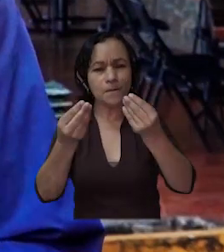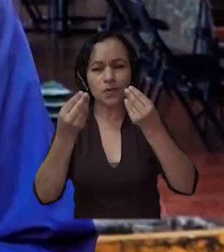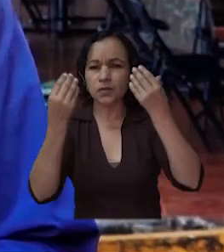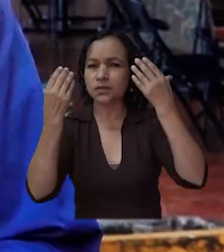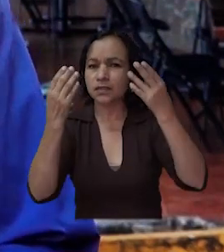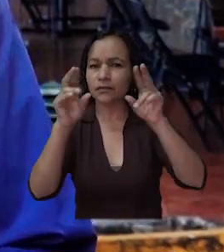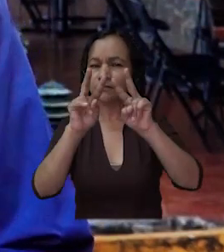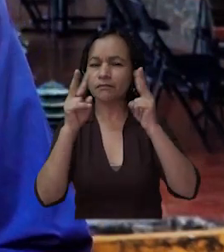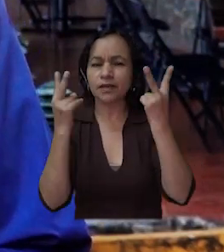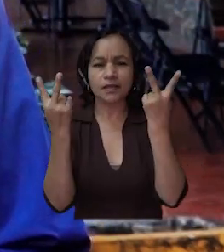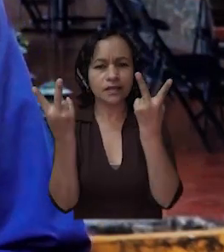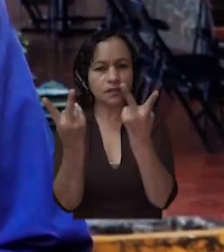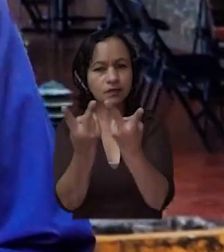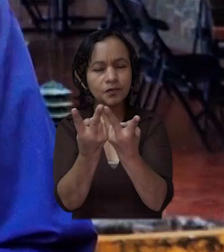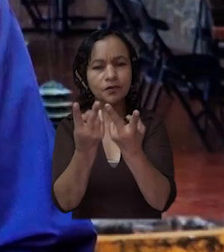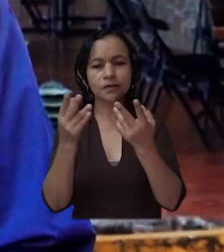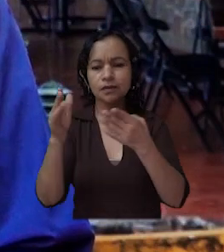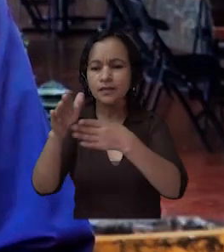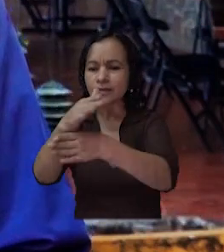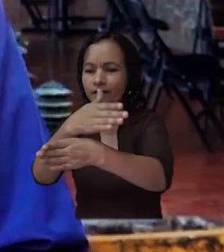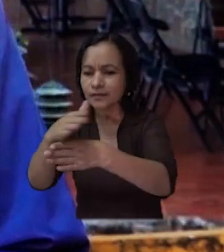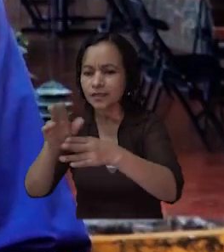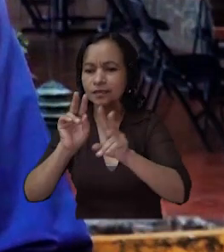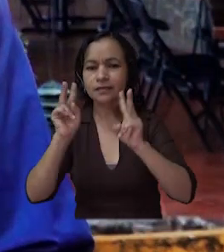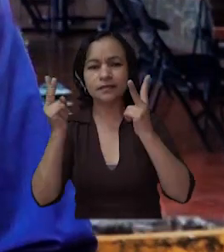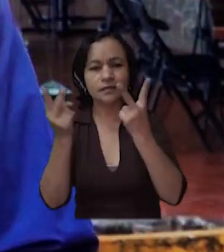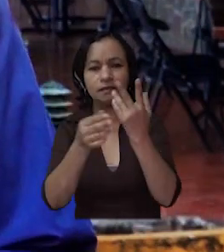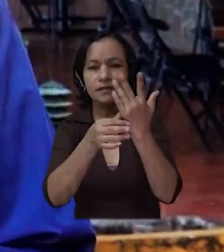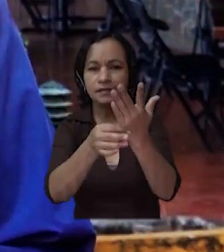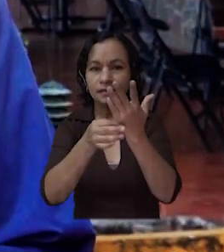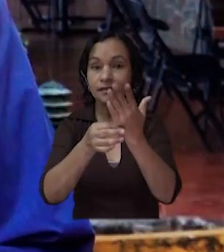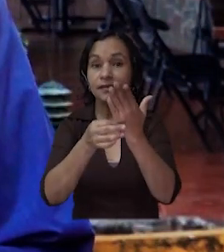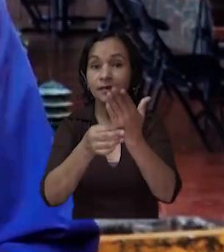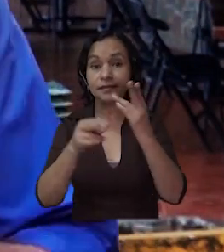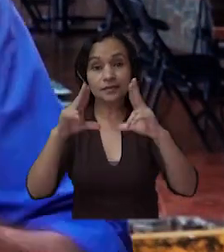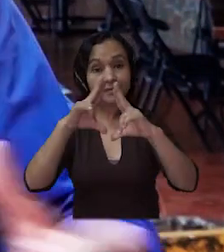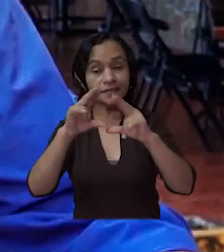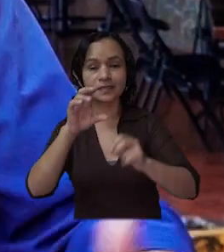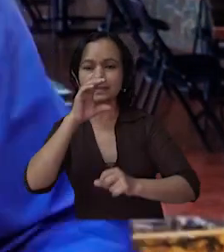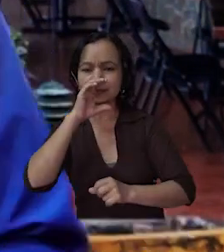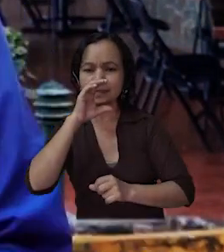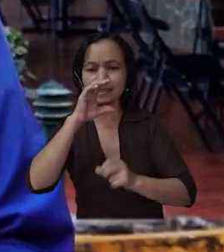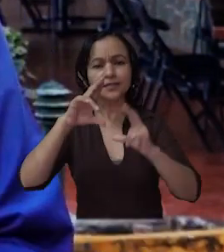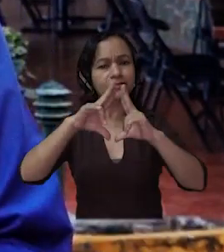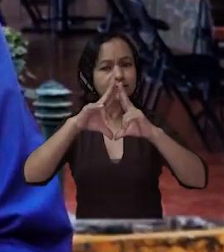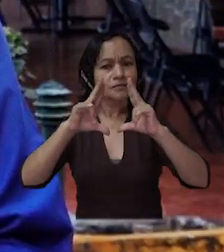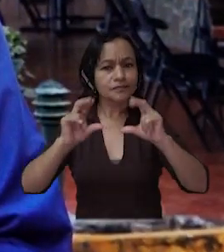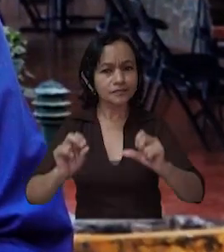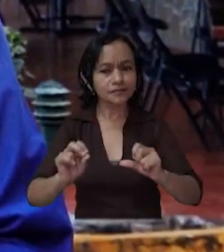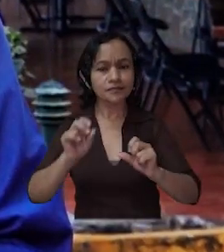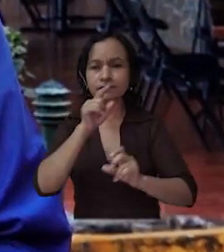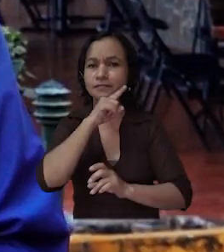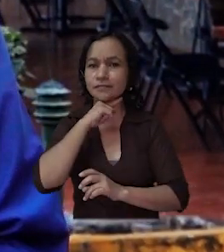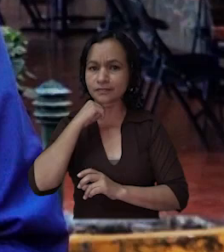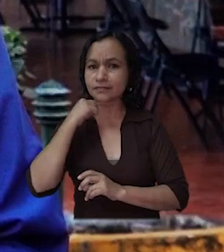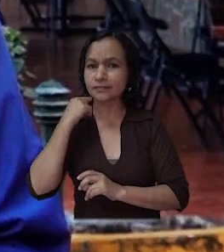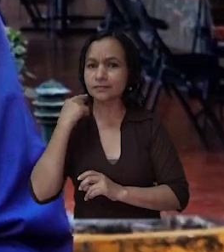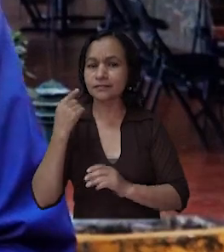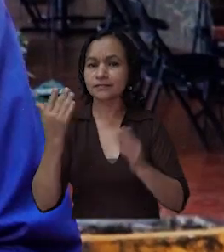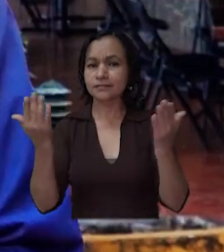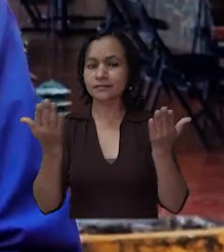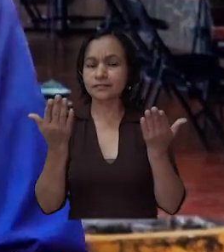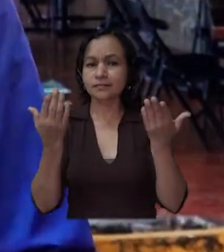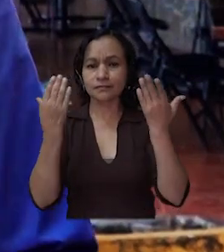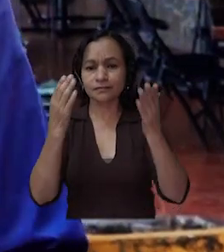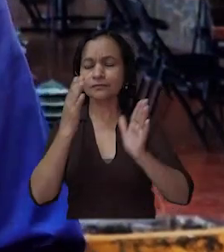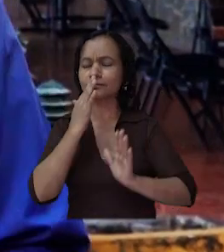fresco, abunda la variedad de vegetales, las carnes, los cerdos. La verdad que es